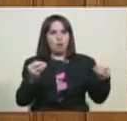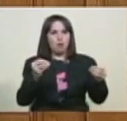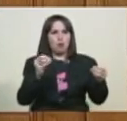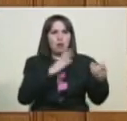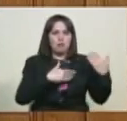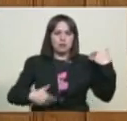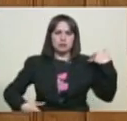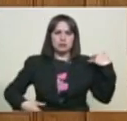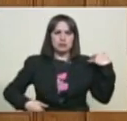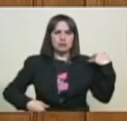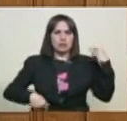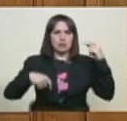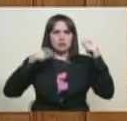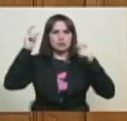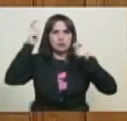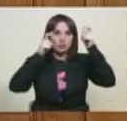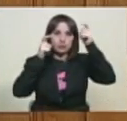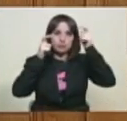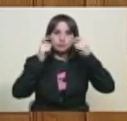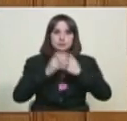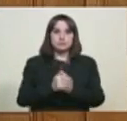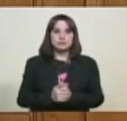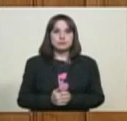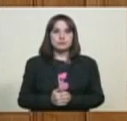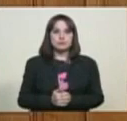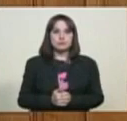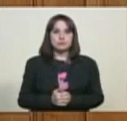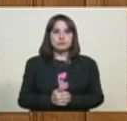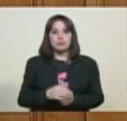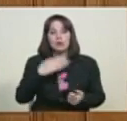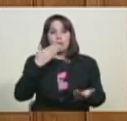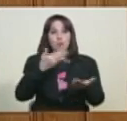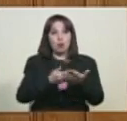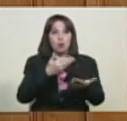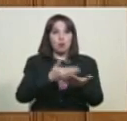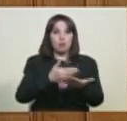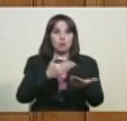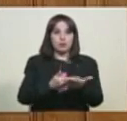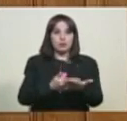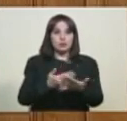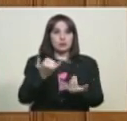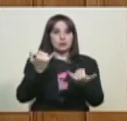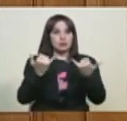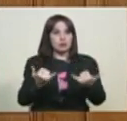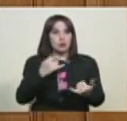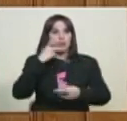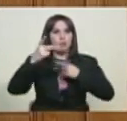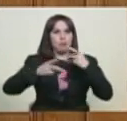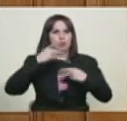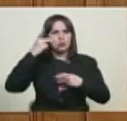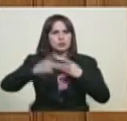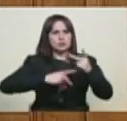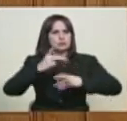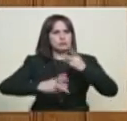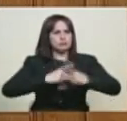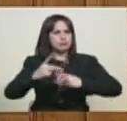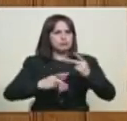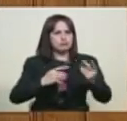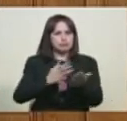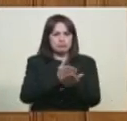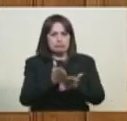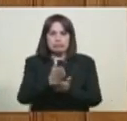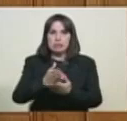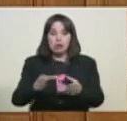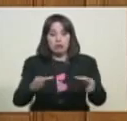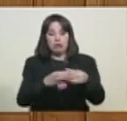comandante Hugo Chávez Frías, le planificó un proceso de desestabilización